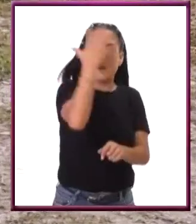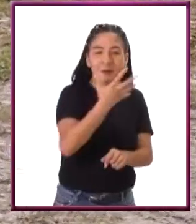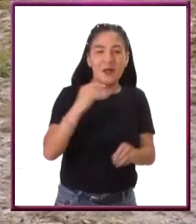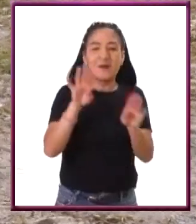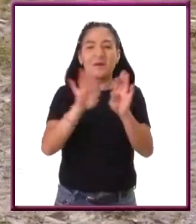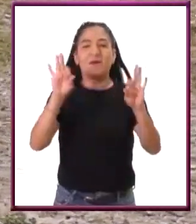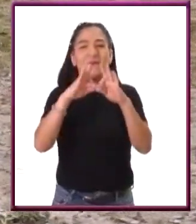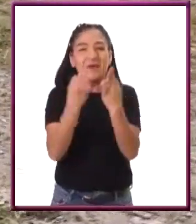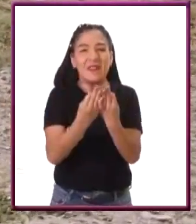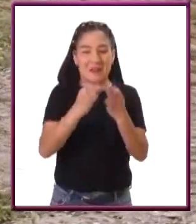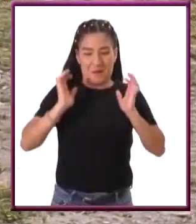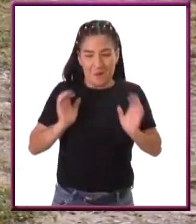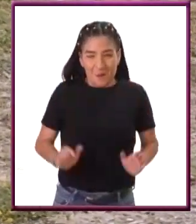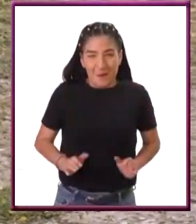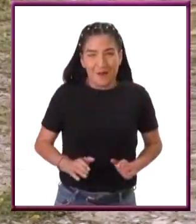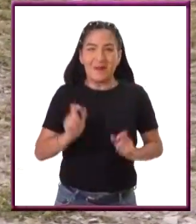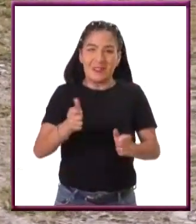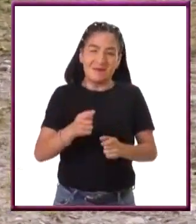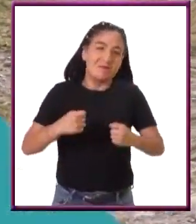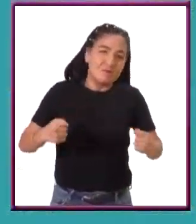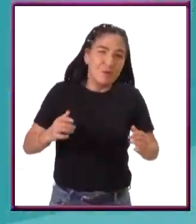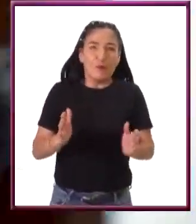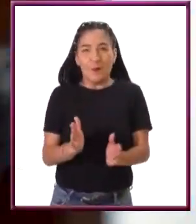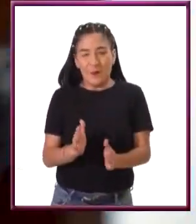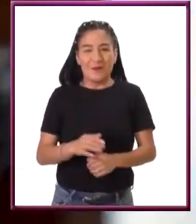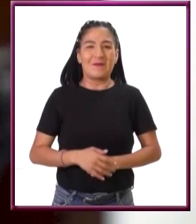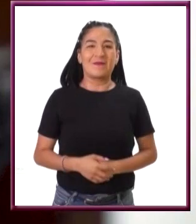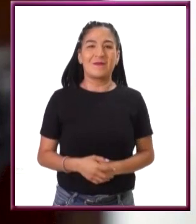de formas y tipos de cuerpos.